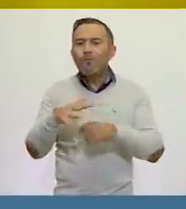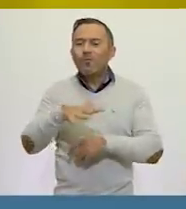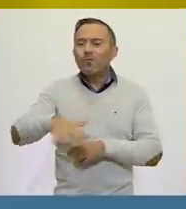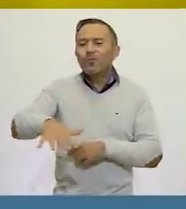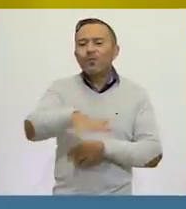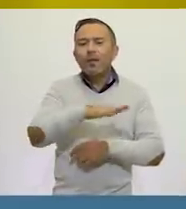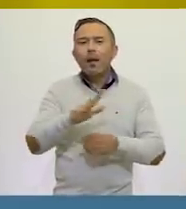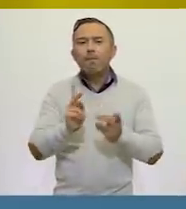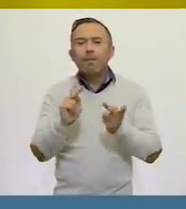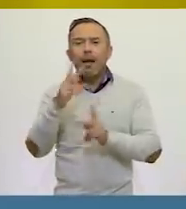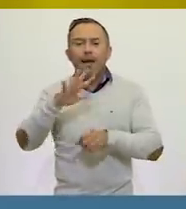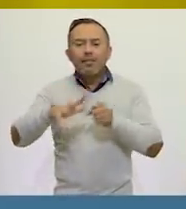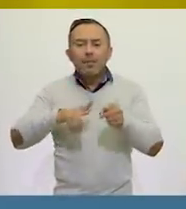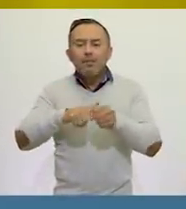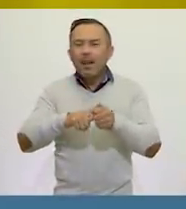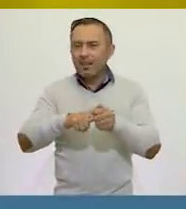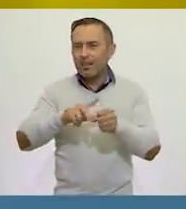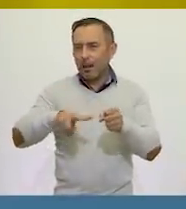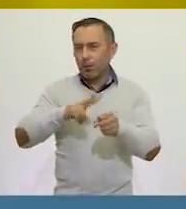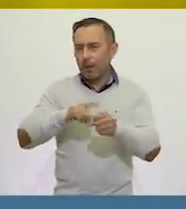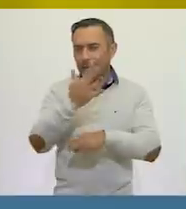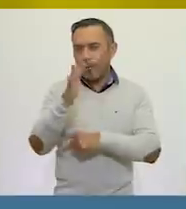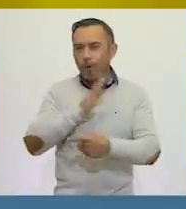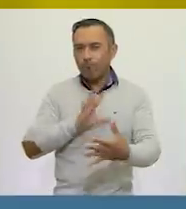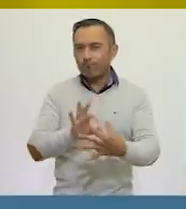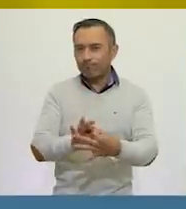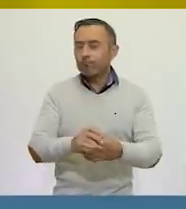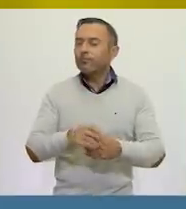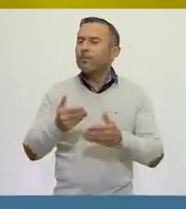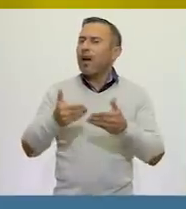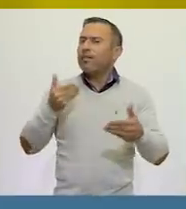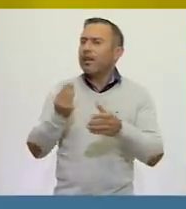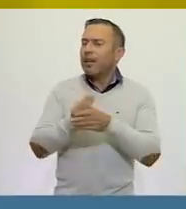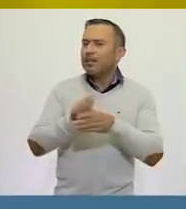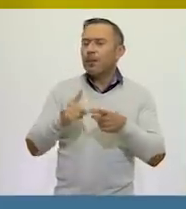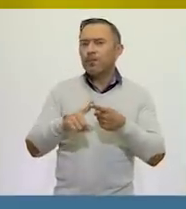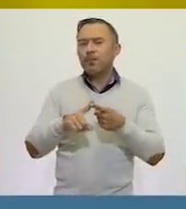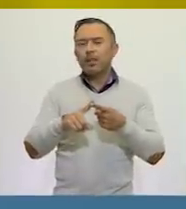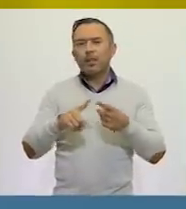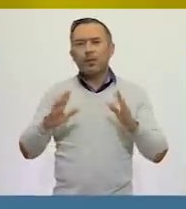pasada vimos aspectos generales de los olmecas, mayas y teotihuacanos,